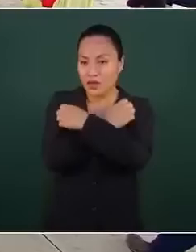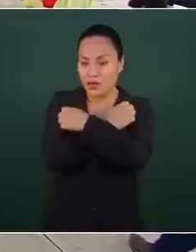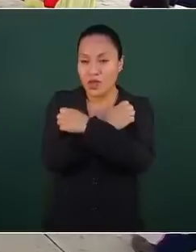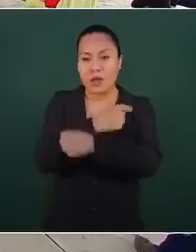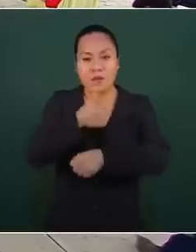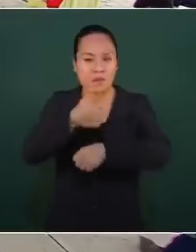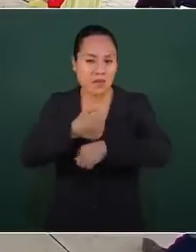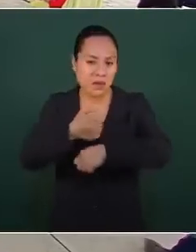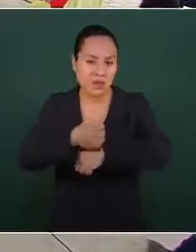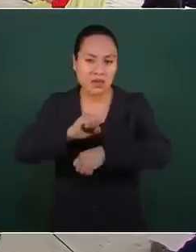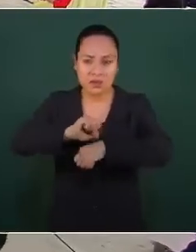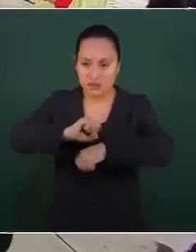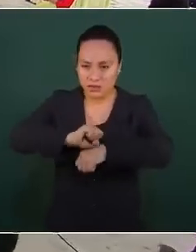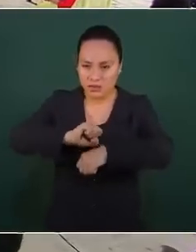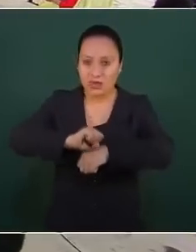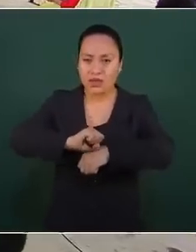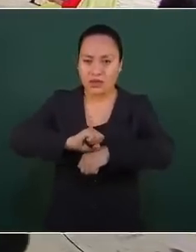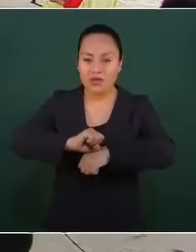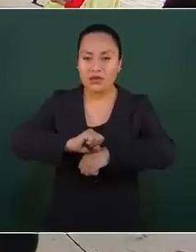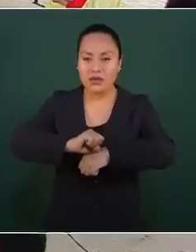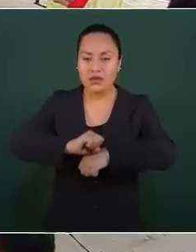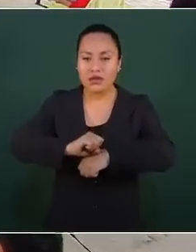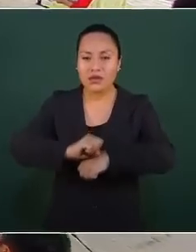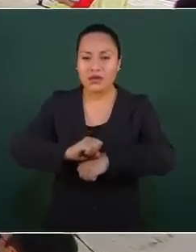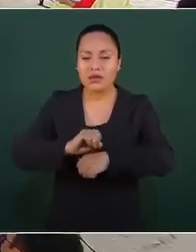básica, entonces, como normal.